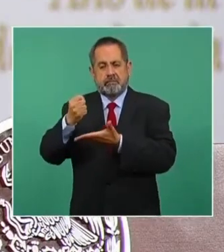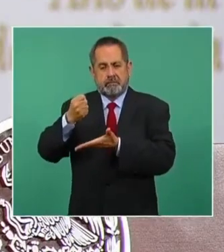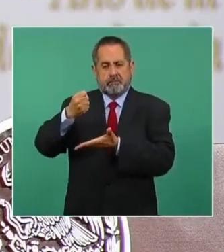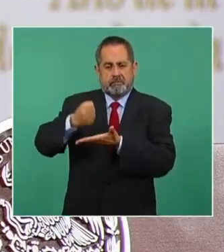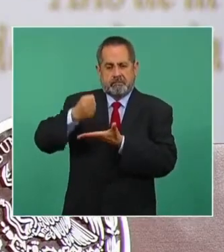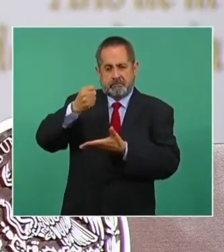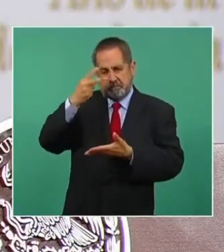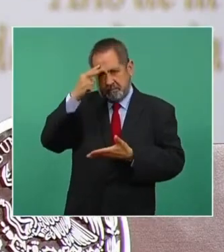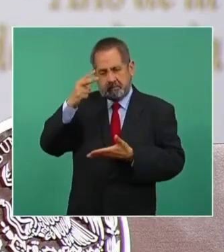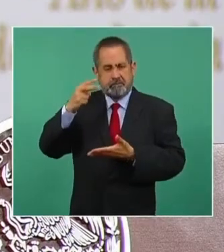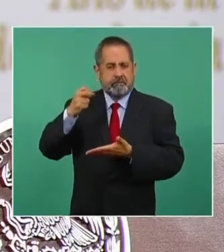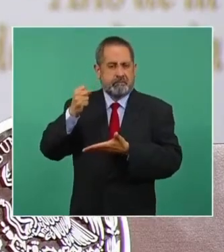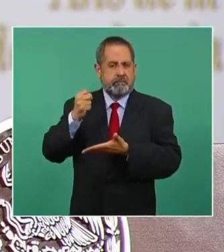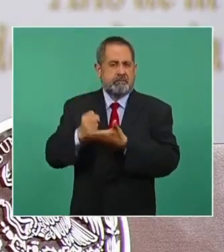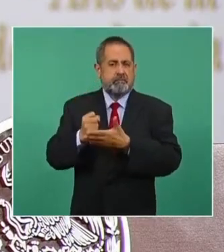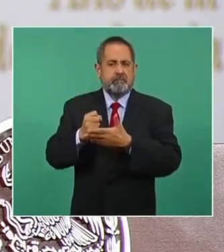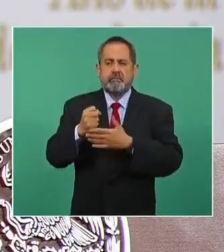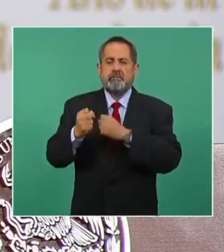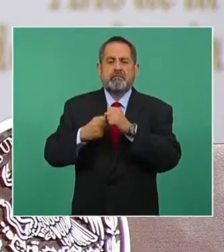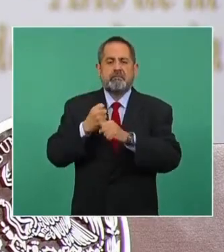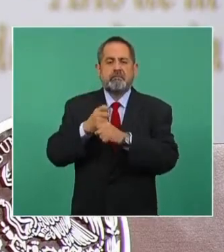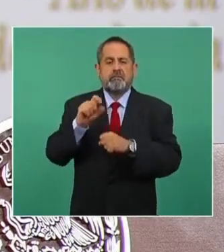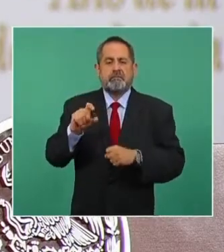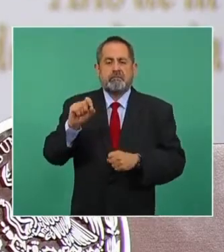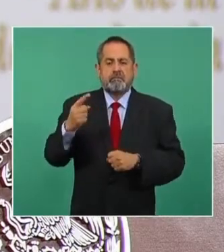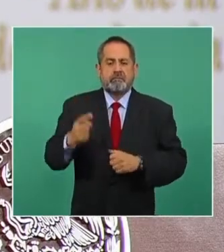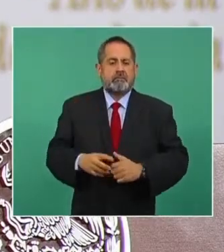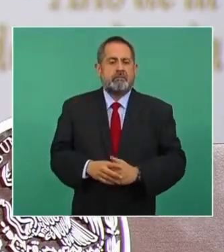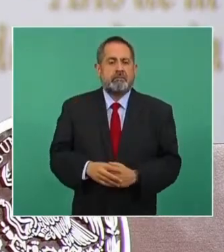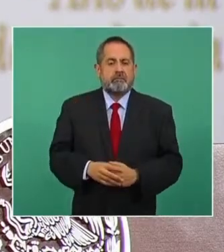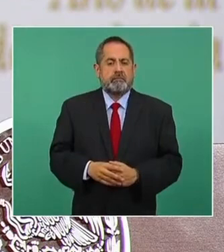de la Moneda a la derecha con el año 2021.